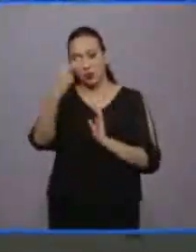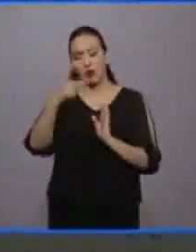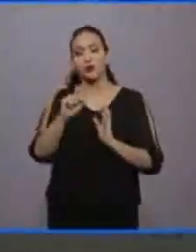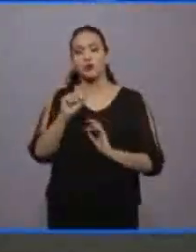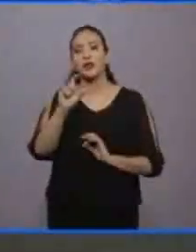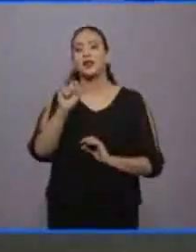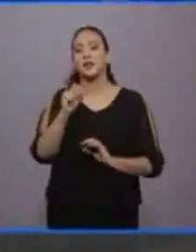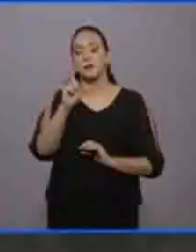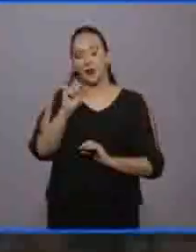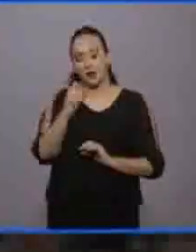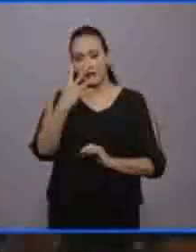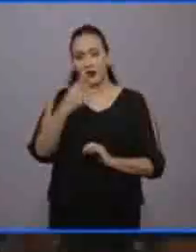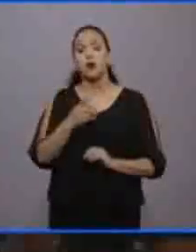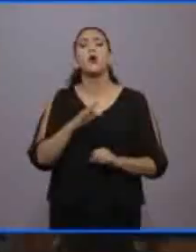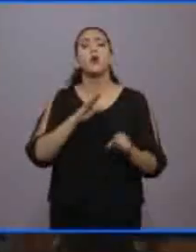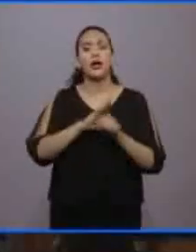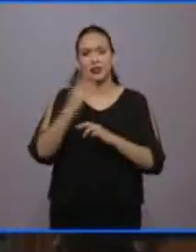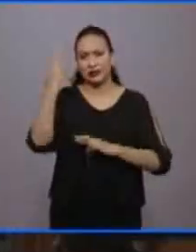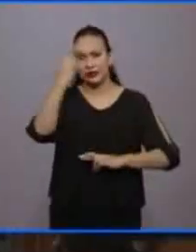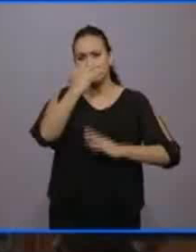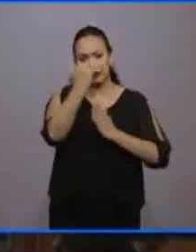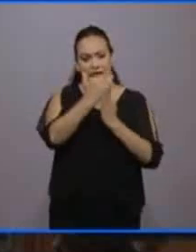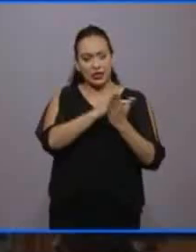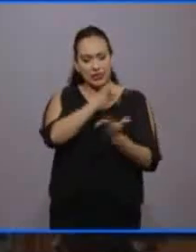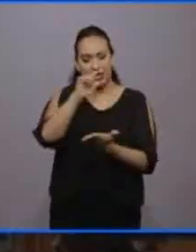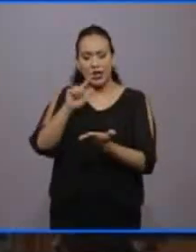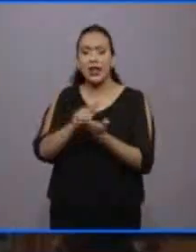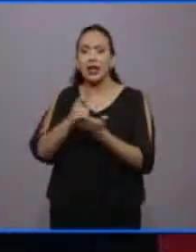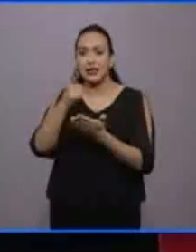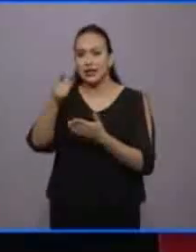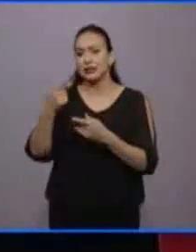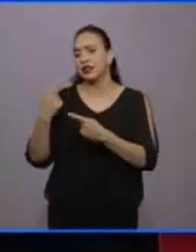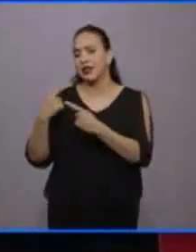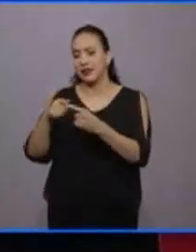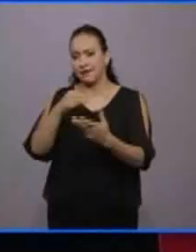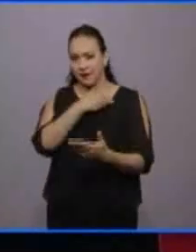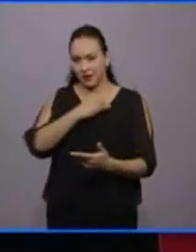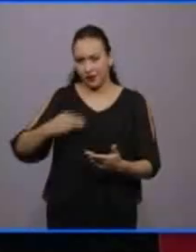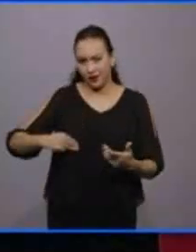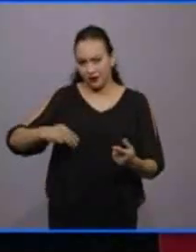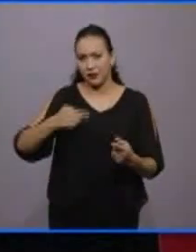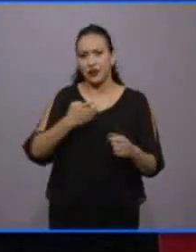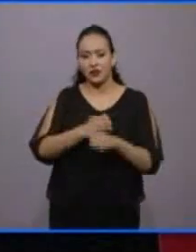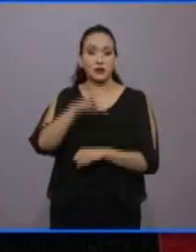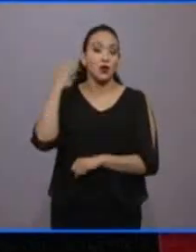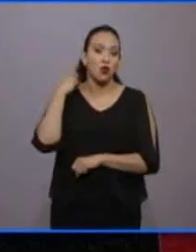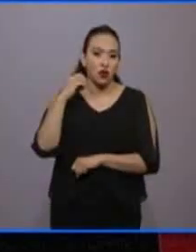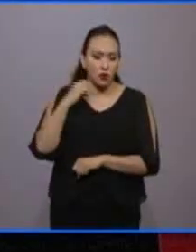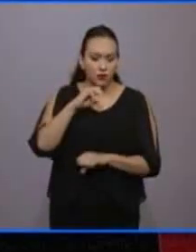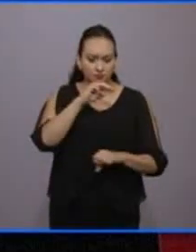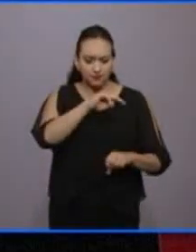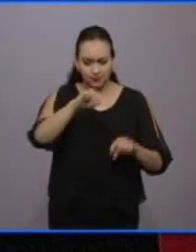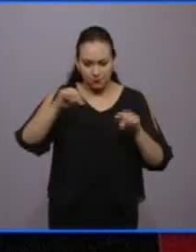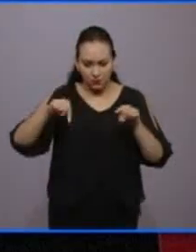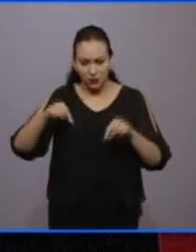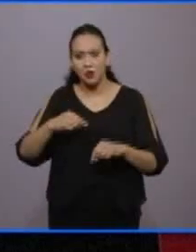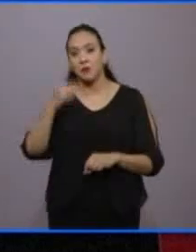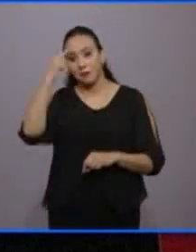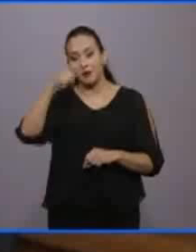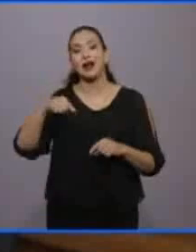109/2024, en la que invalidó disposiciones de leyes de ingresos de diversos municipios del estado de Oaxaca para el ejercicio